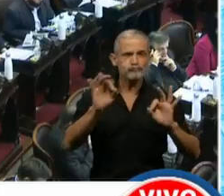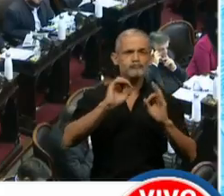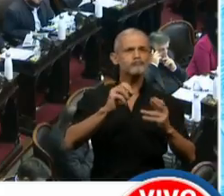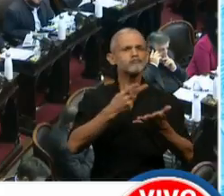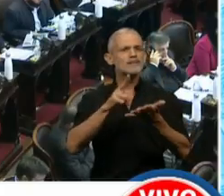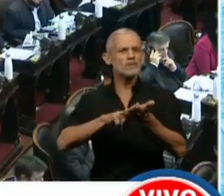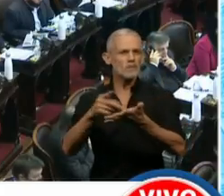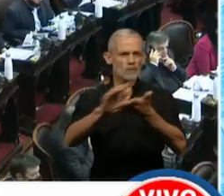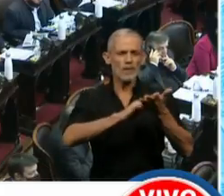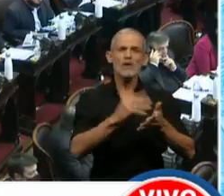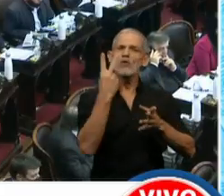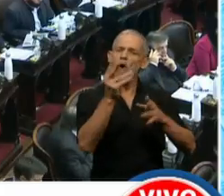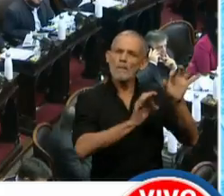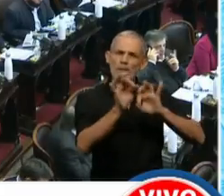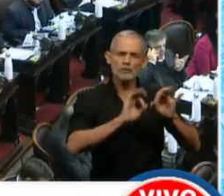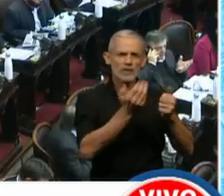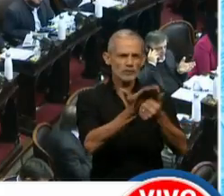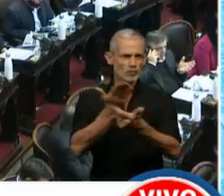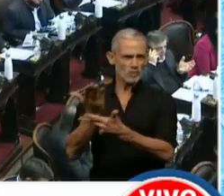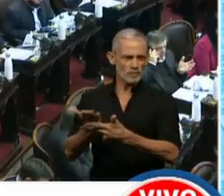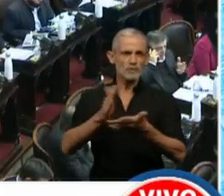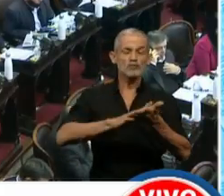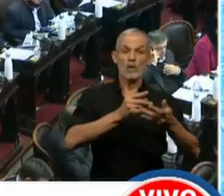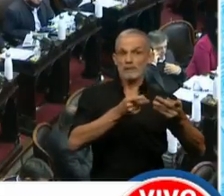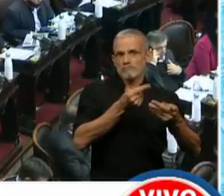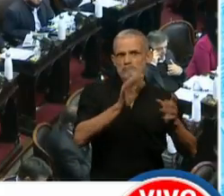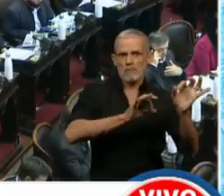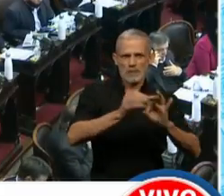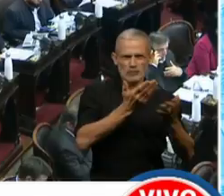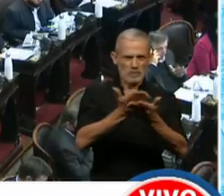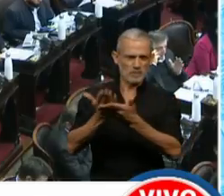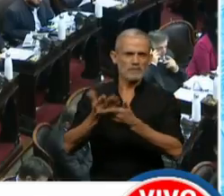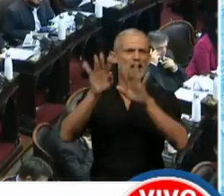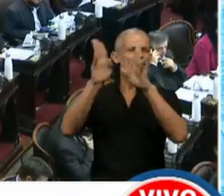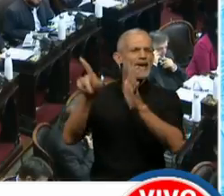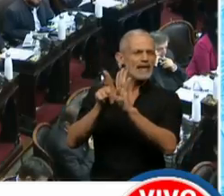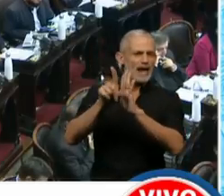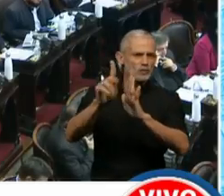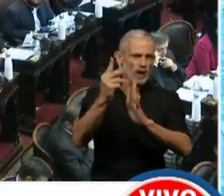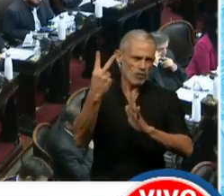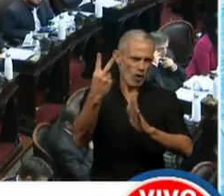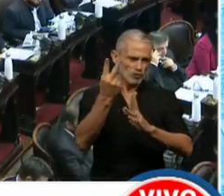otros dos proyectos de tratamiento en otras en otras dos legislaturas